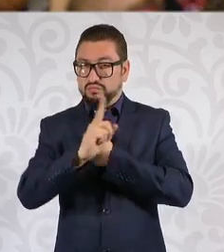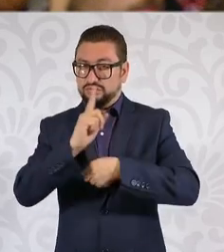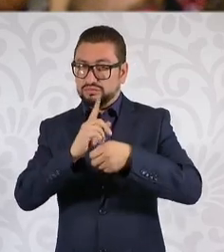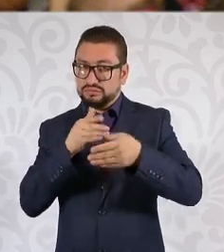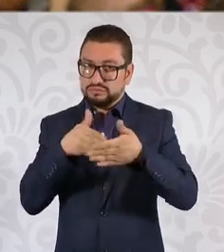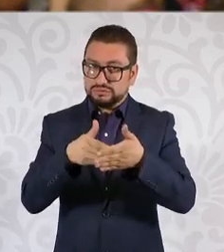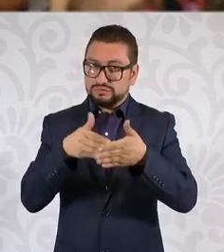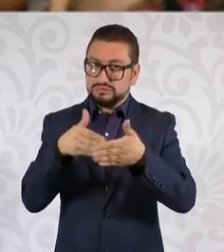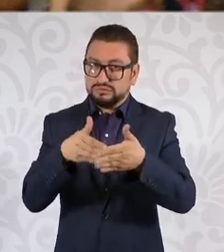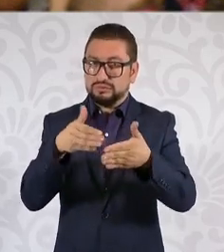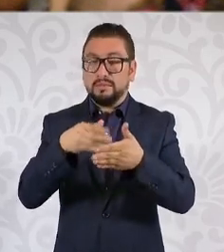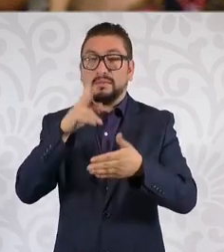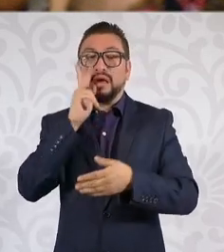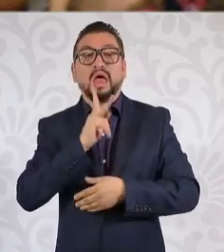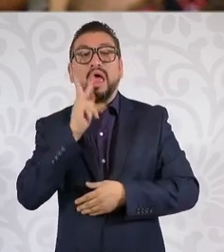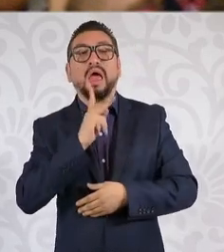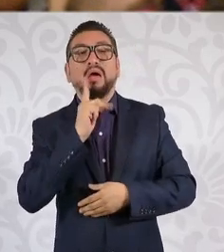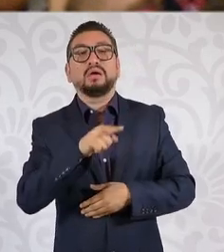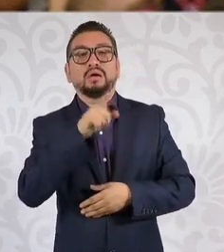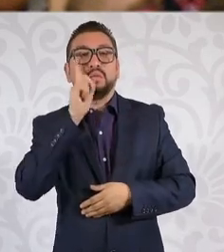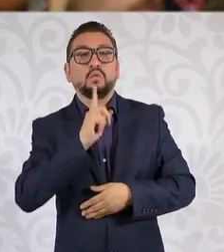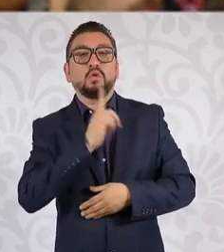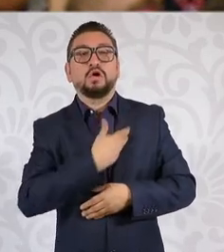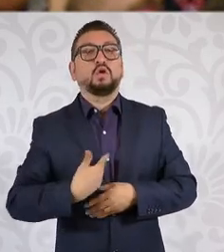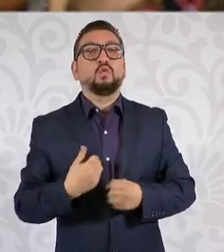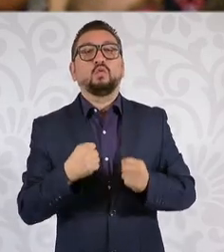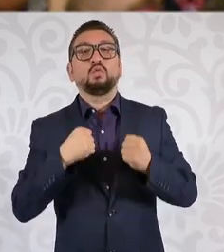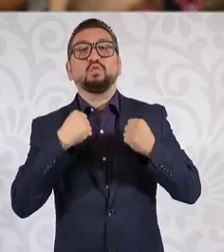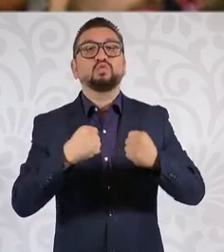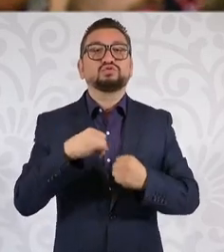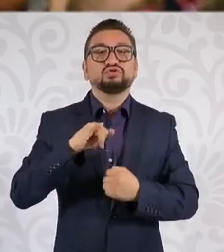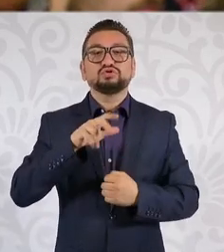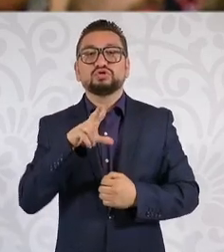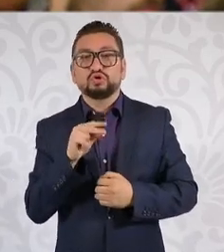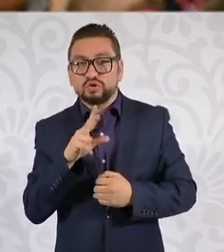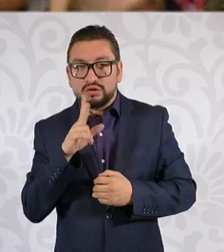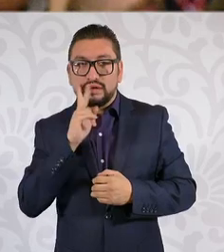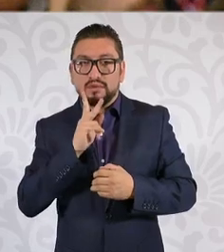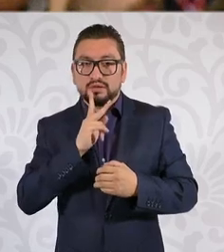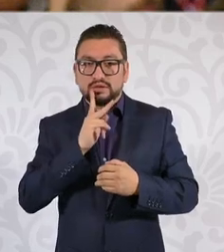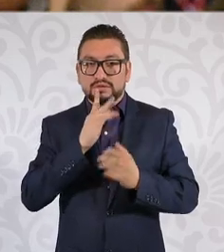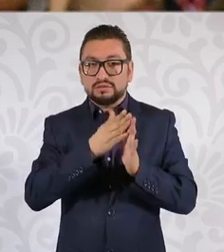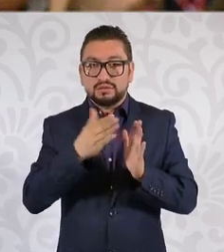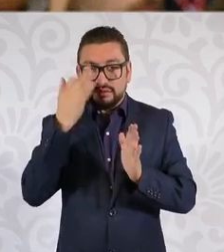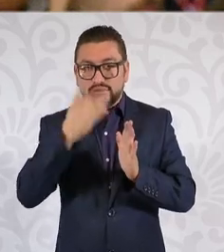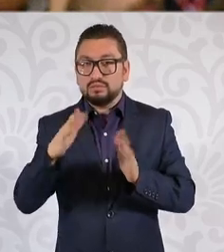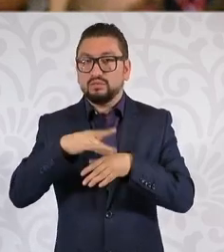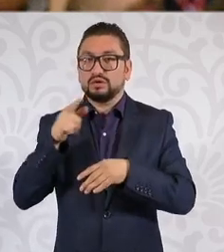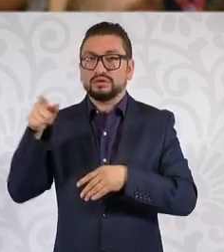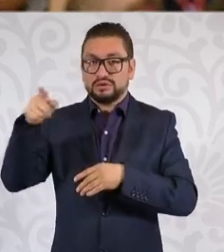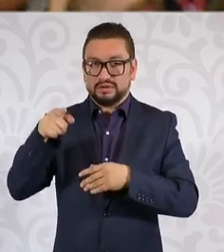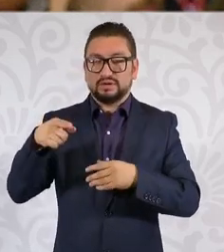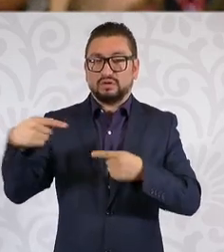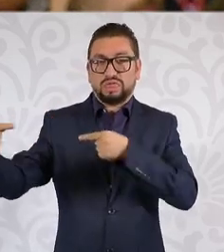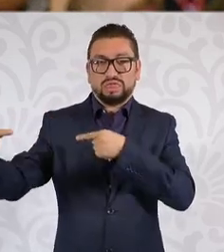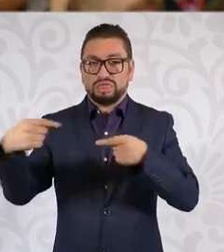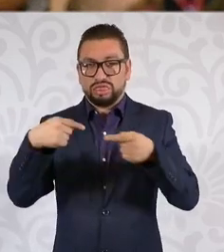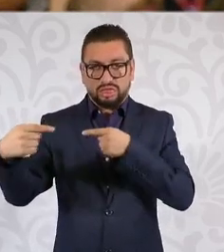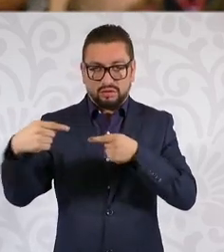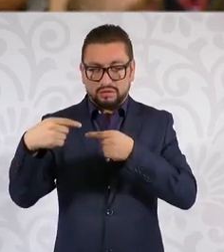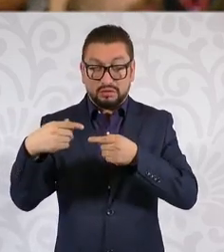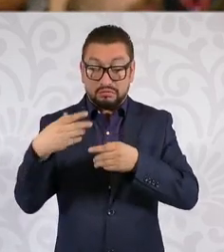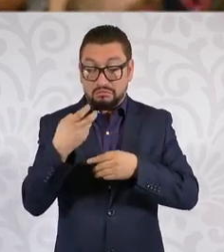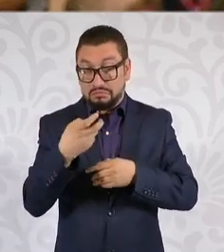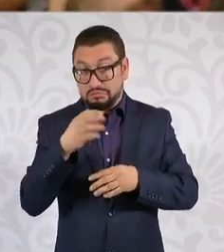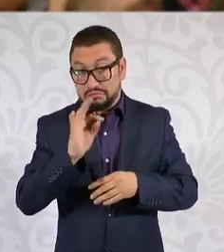para medir la fuerza de su gobierno y empañar el arranque de su sexenio por parte de los poderes fácticos? Y en ese